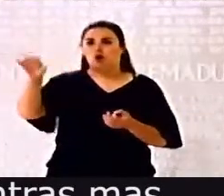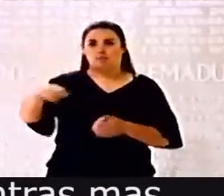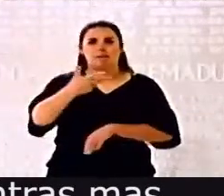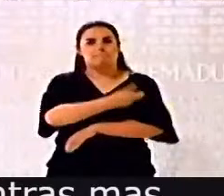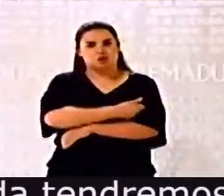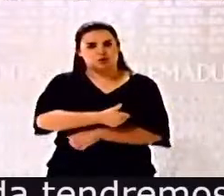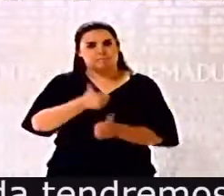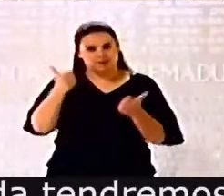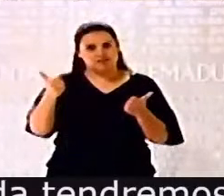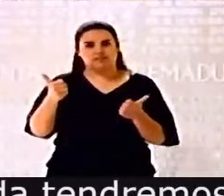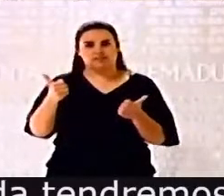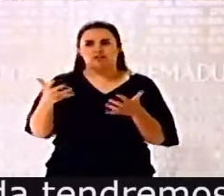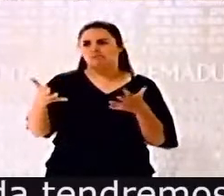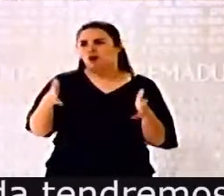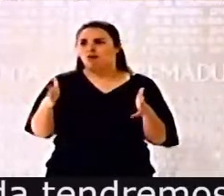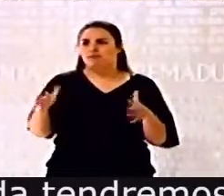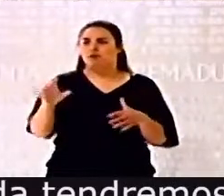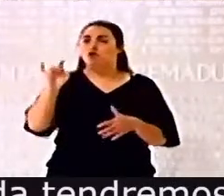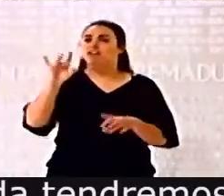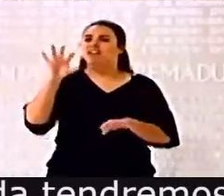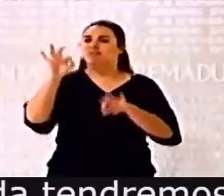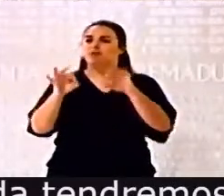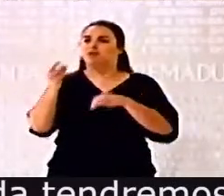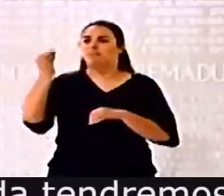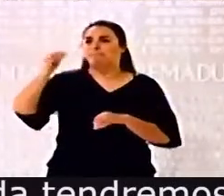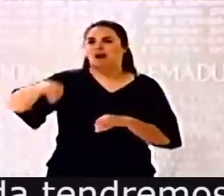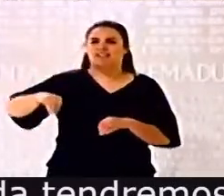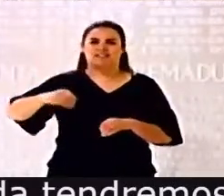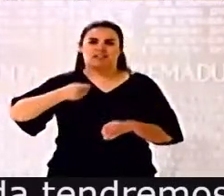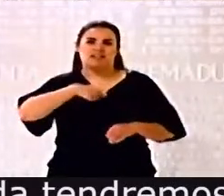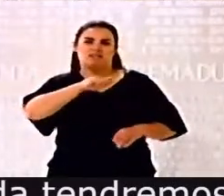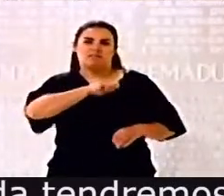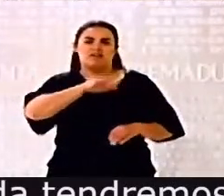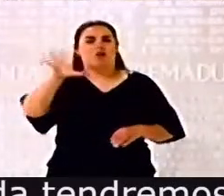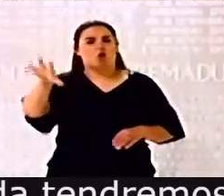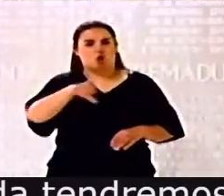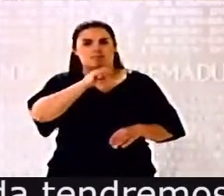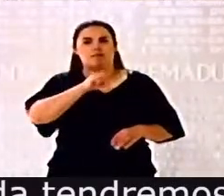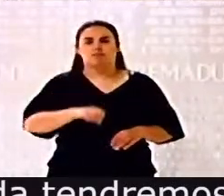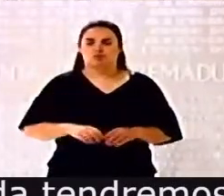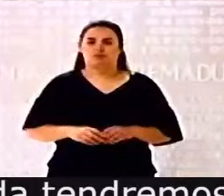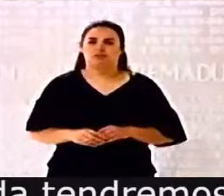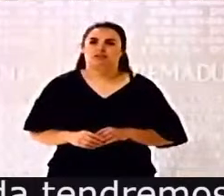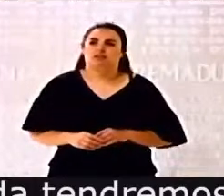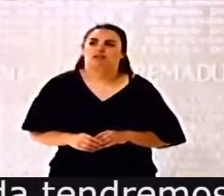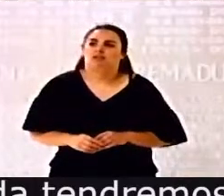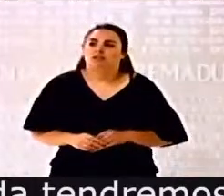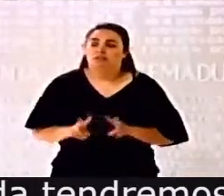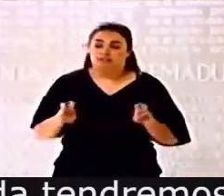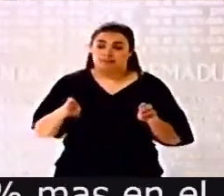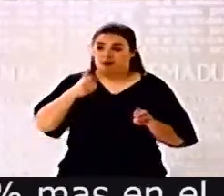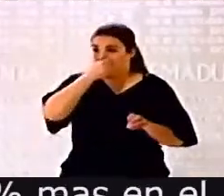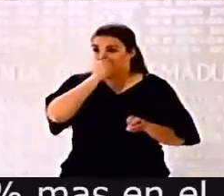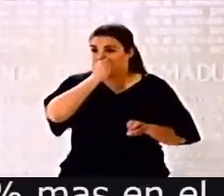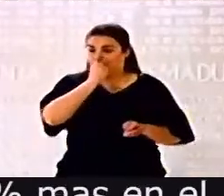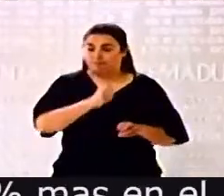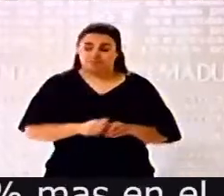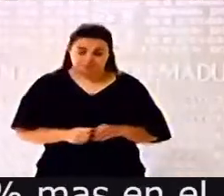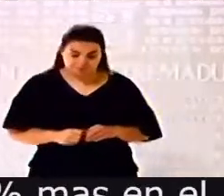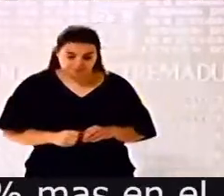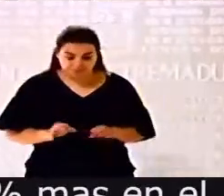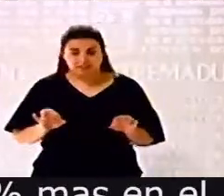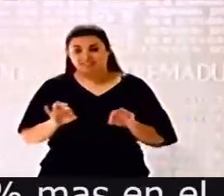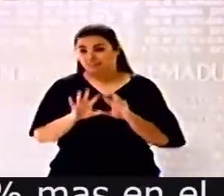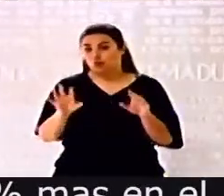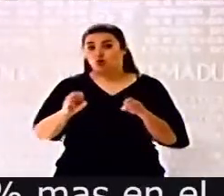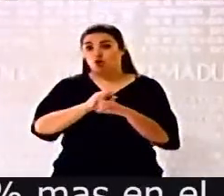vacuna. Alrededor de un 15% más en el país de dosis de vacuna de la gripe. Y, evidentemente, el